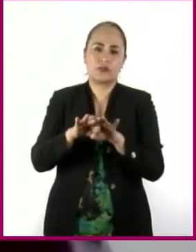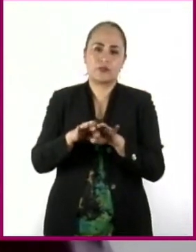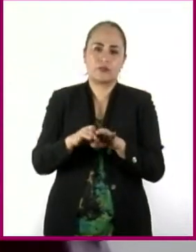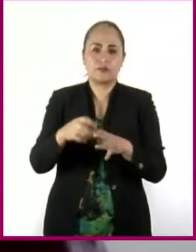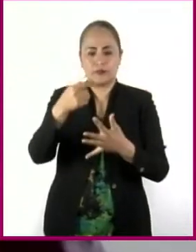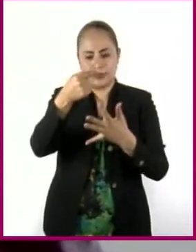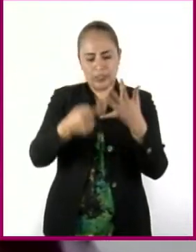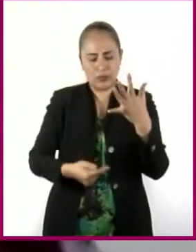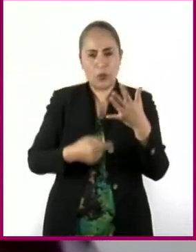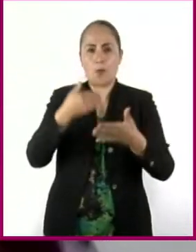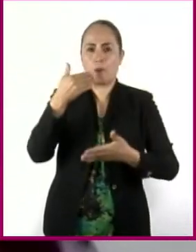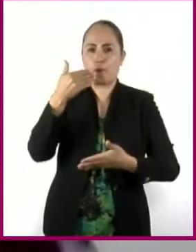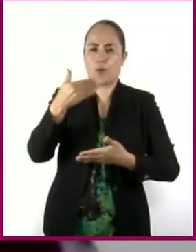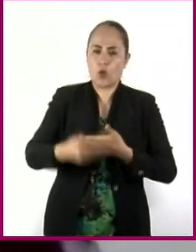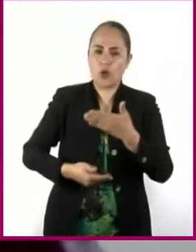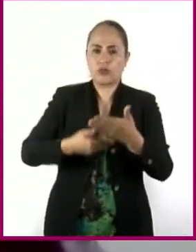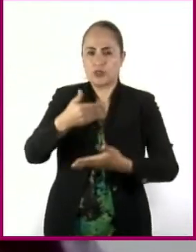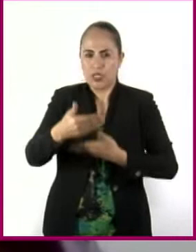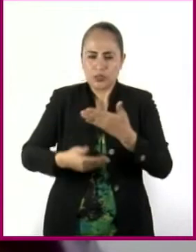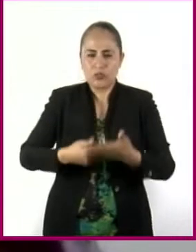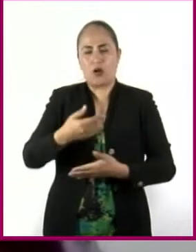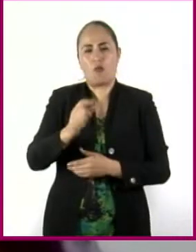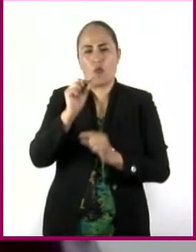estos procesos de envejecimiento que